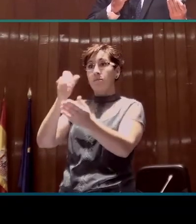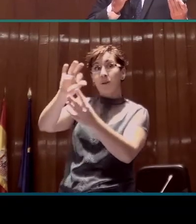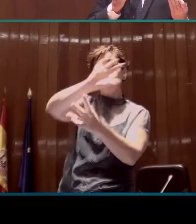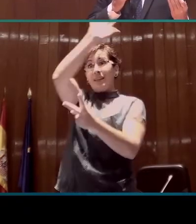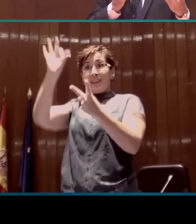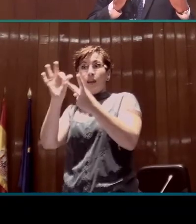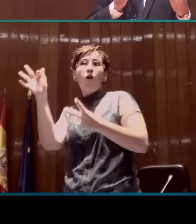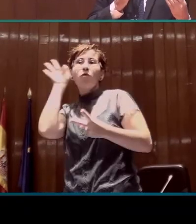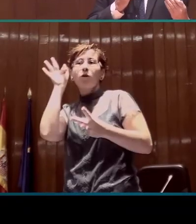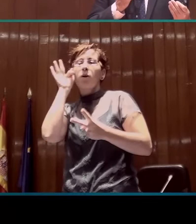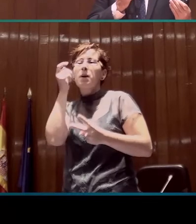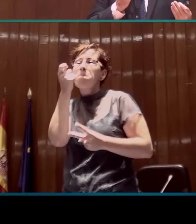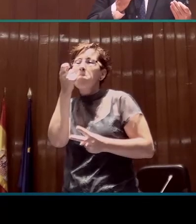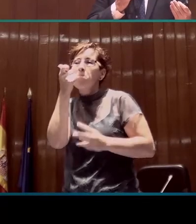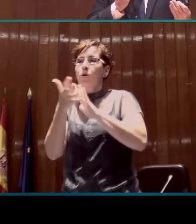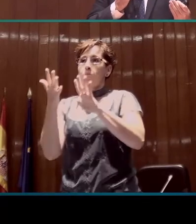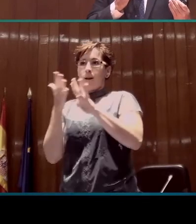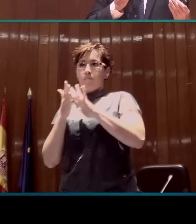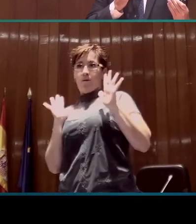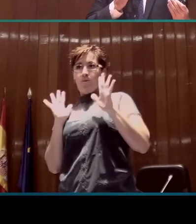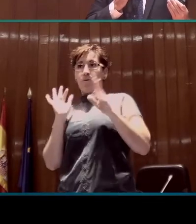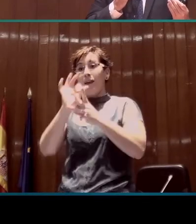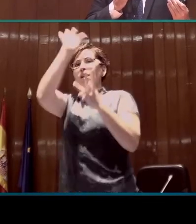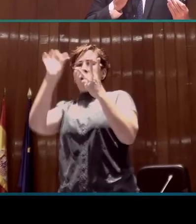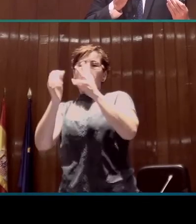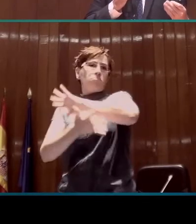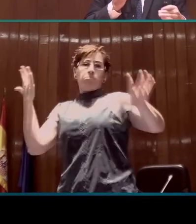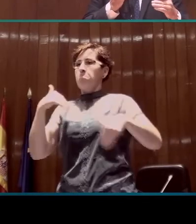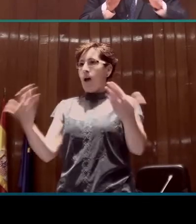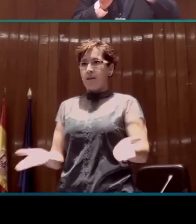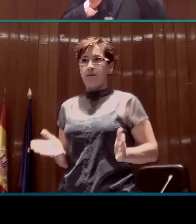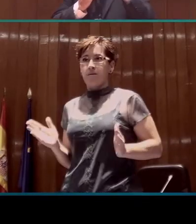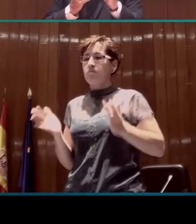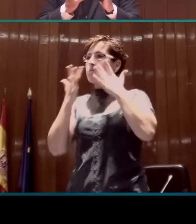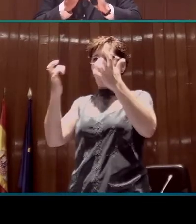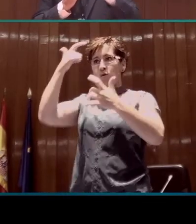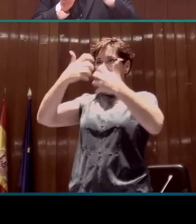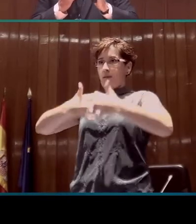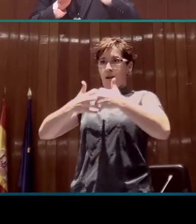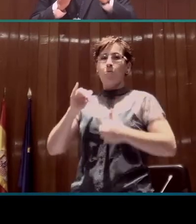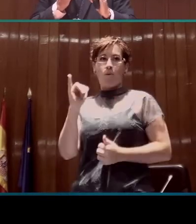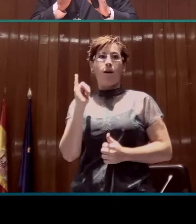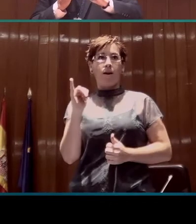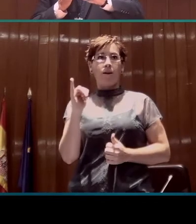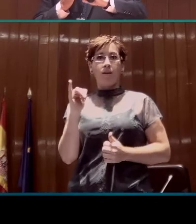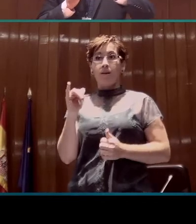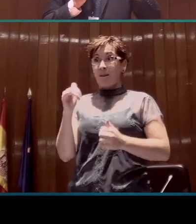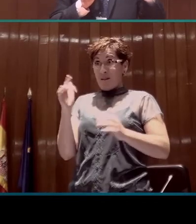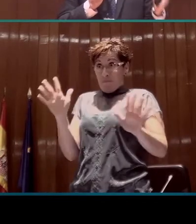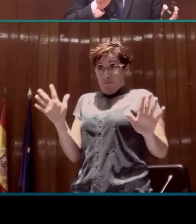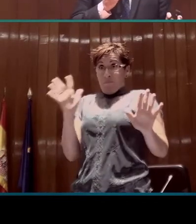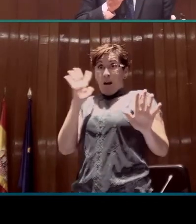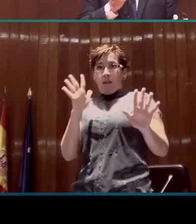deprisa, con respecto al no relacionado. ¿Vale? Bueno, pues esa misma lógica simple es lo